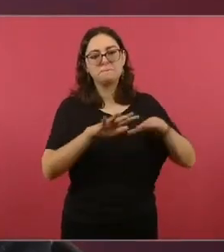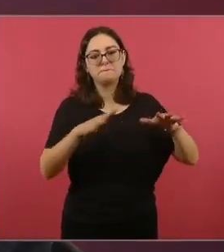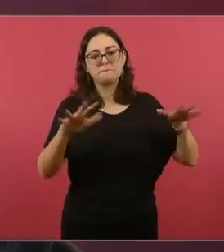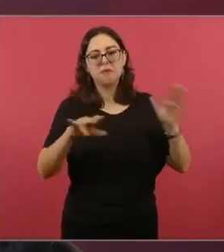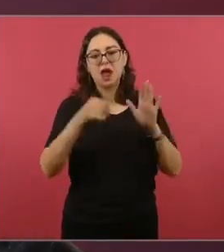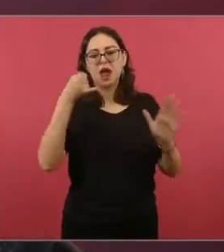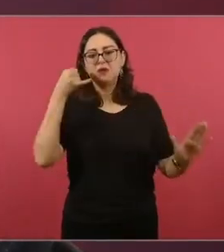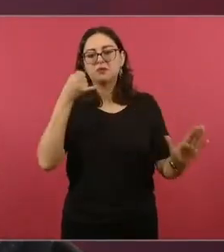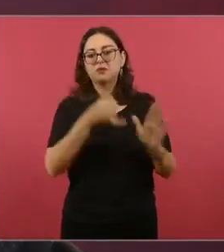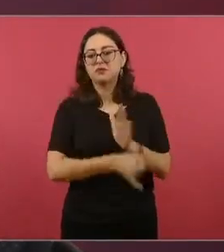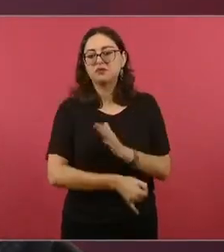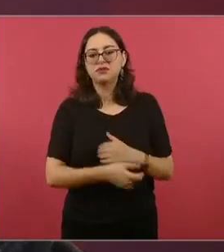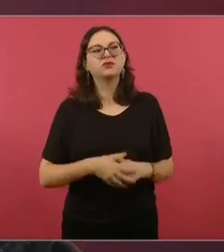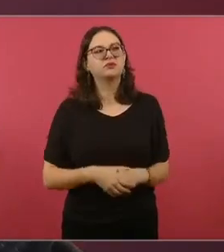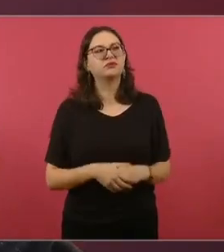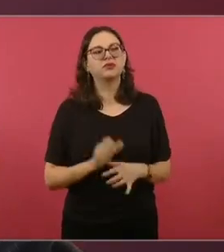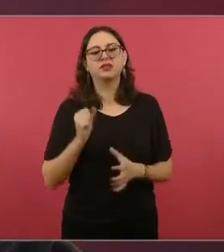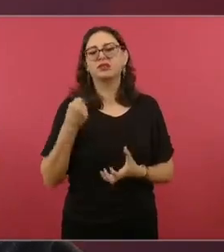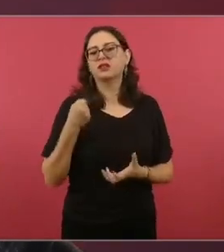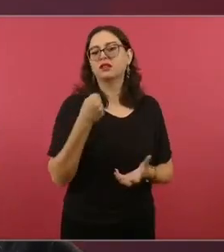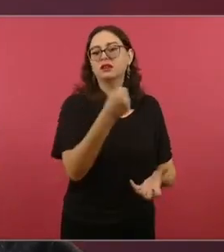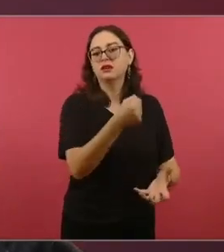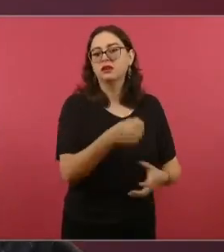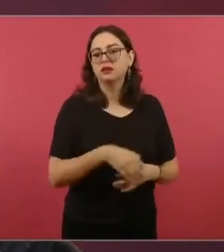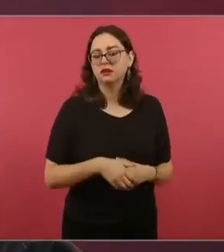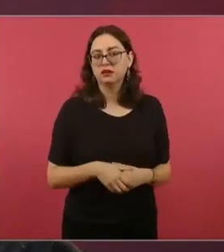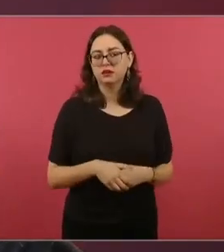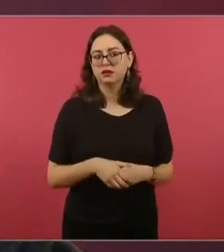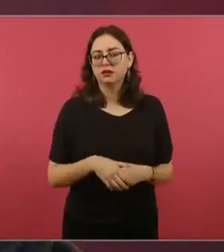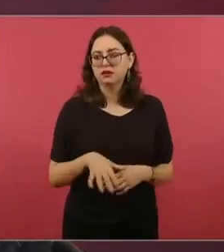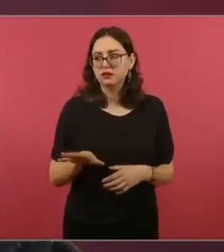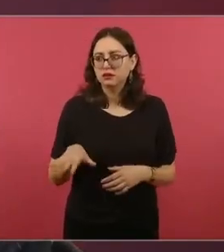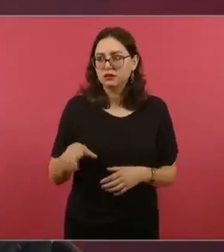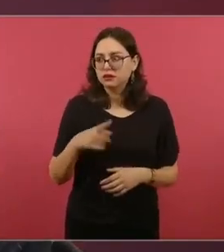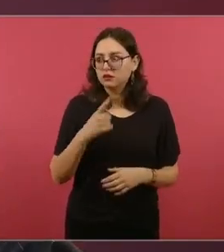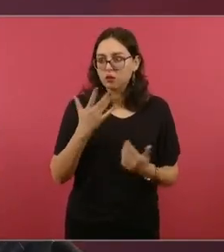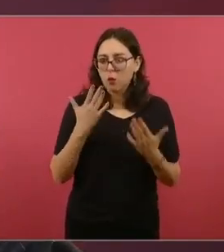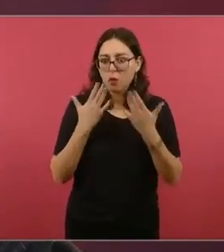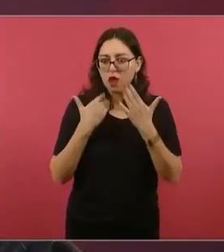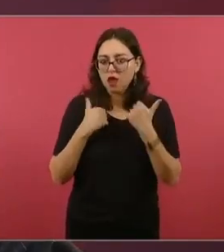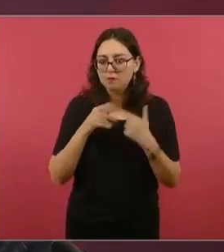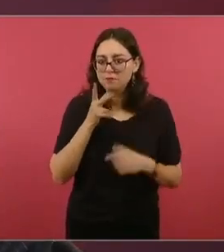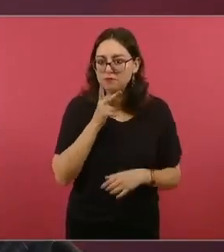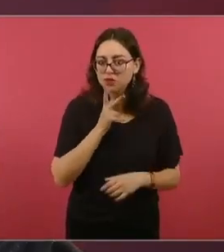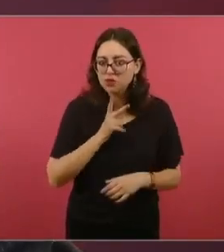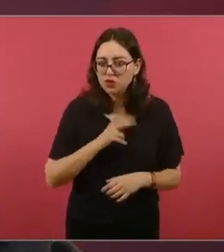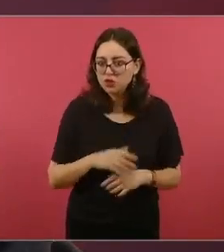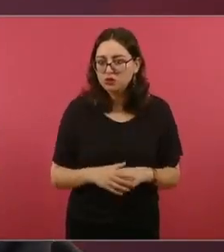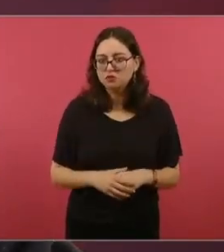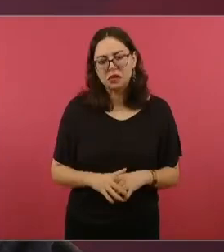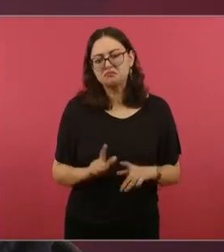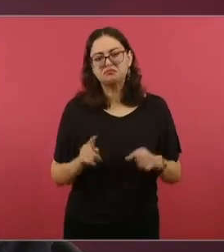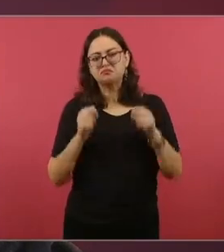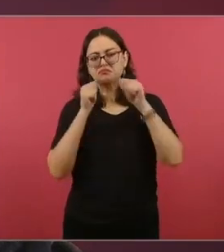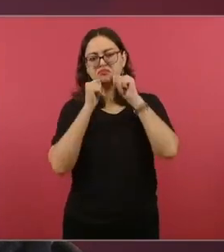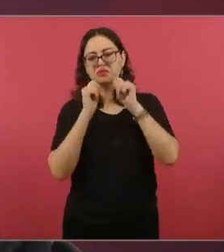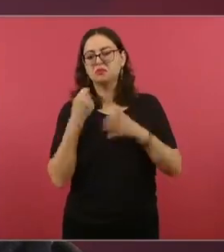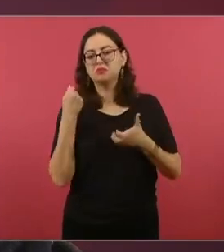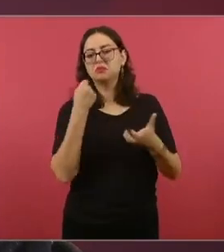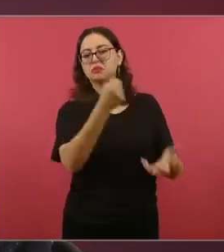donde es muy poco el petróleo y donde cuesta mucho extraerlo. ¿Pero por qué hacían